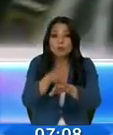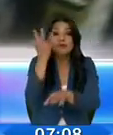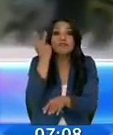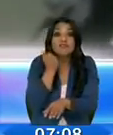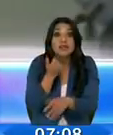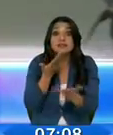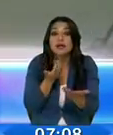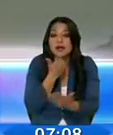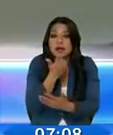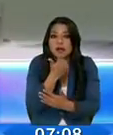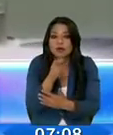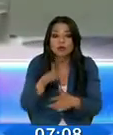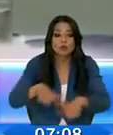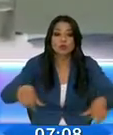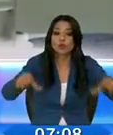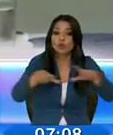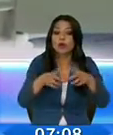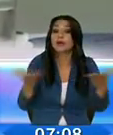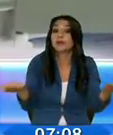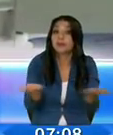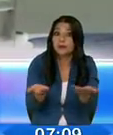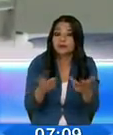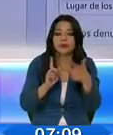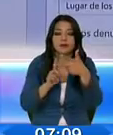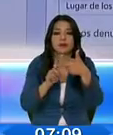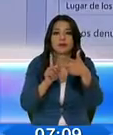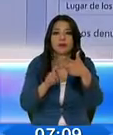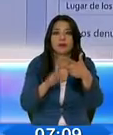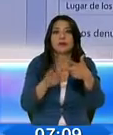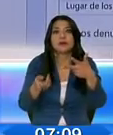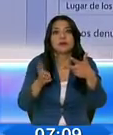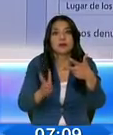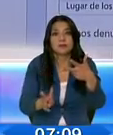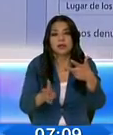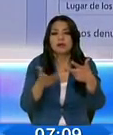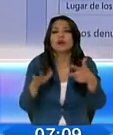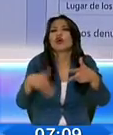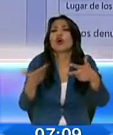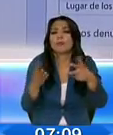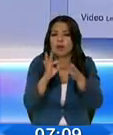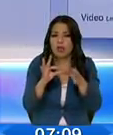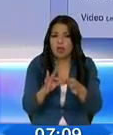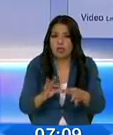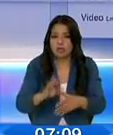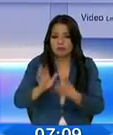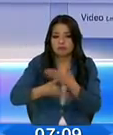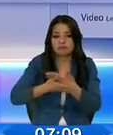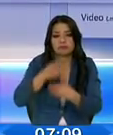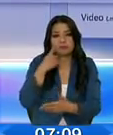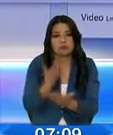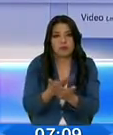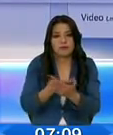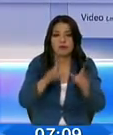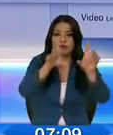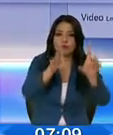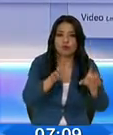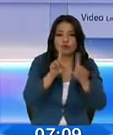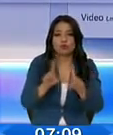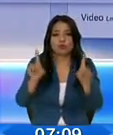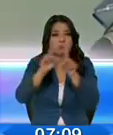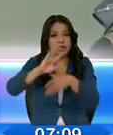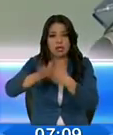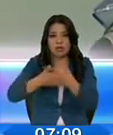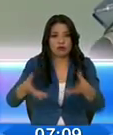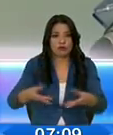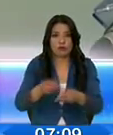que se denuncia, el lugar donde ocurrieron los hechos, la descripción del suceso y adjuntar pruebas como fotos, documentos y